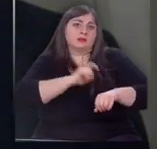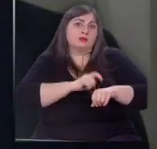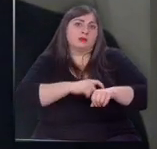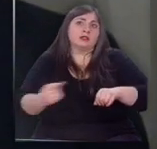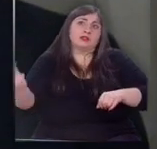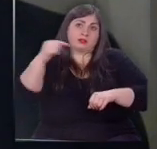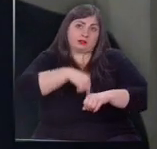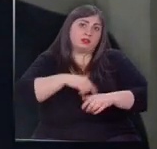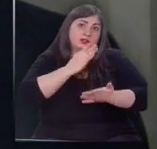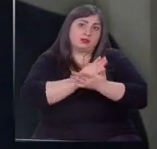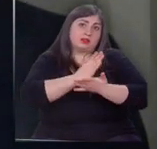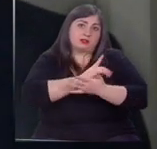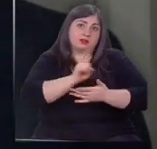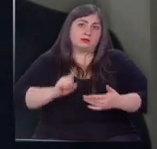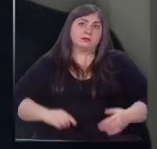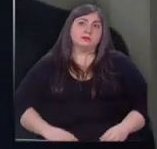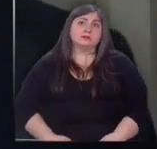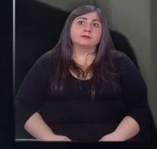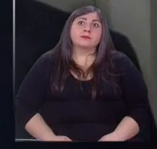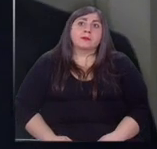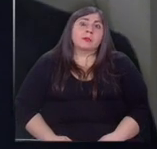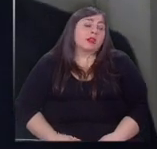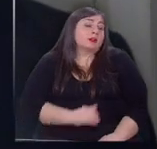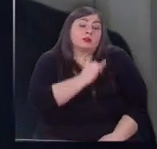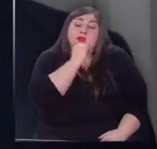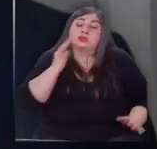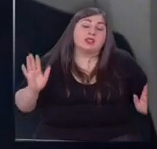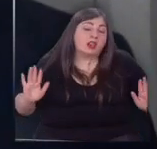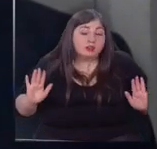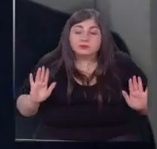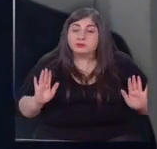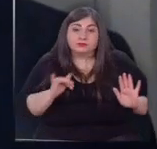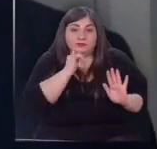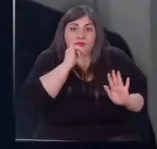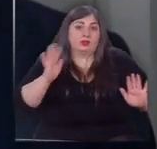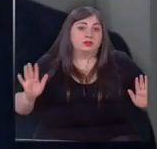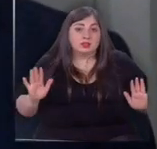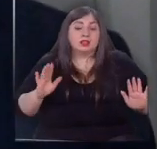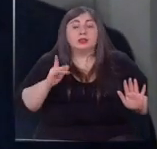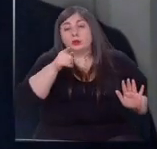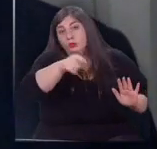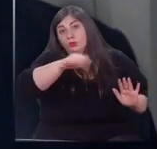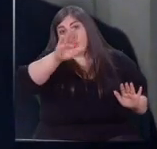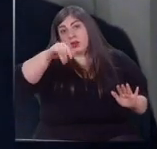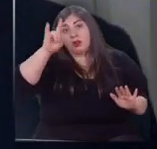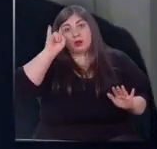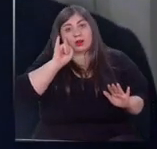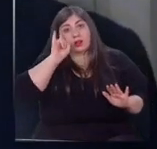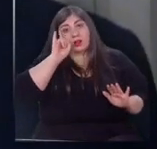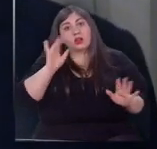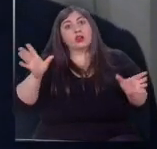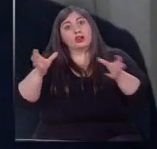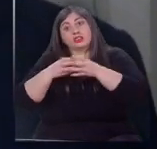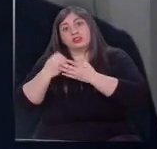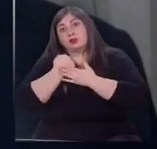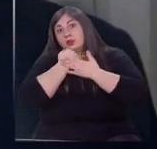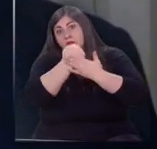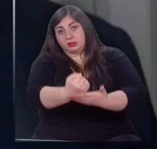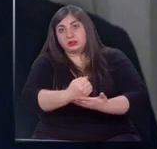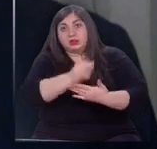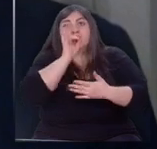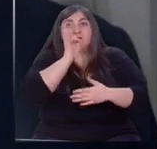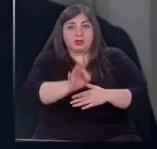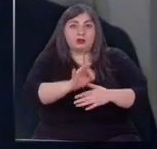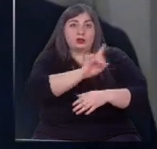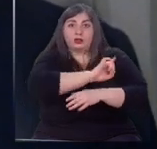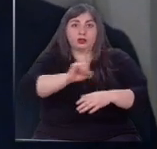regreso a clase, ¿no? No lo sé, pero lo que sí, ya que lo recordaste, había sido el Consejo Asesor el que había recomendado